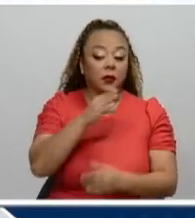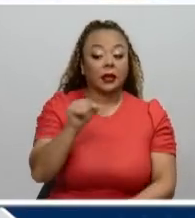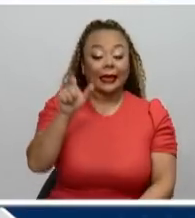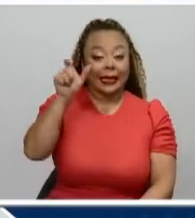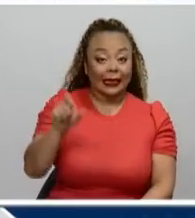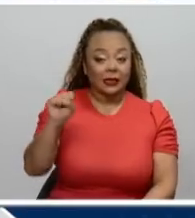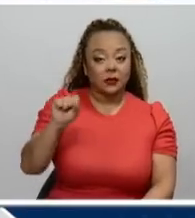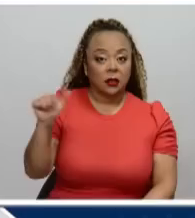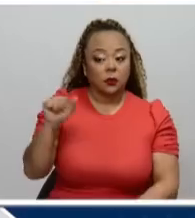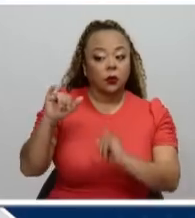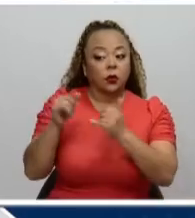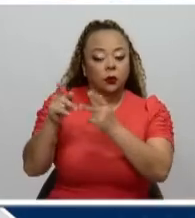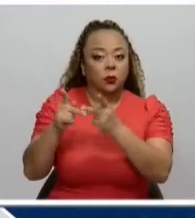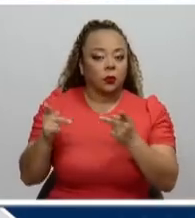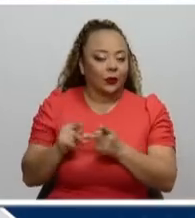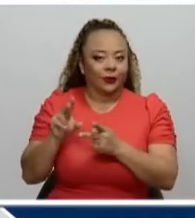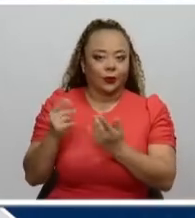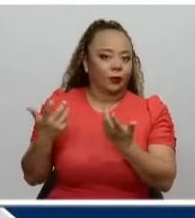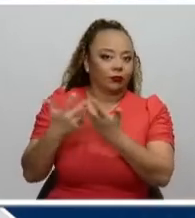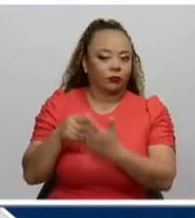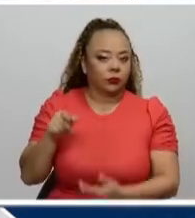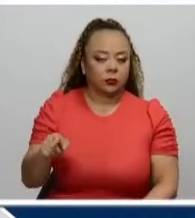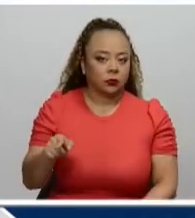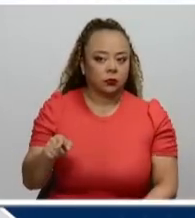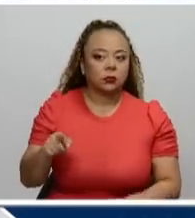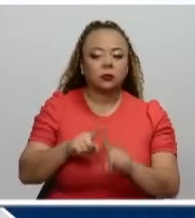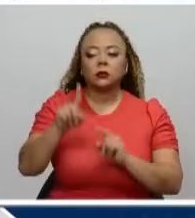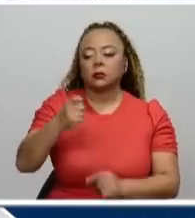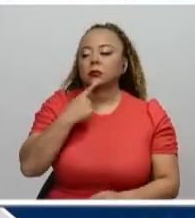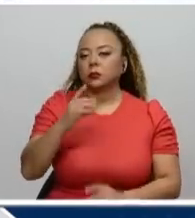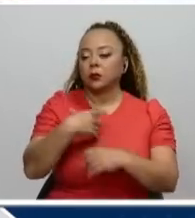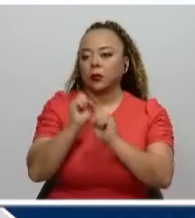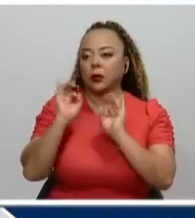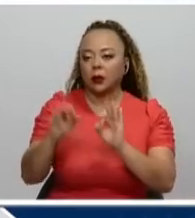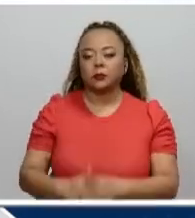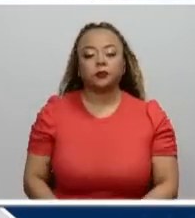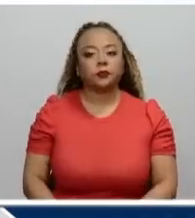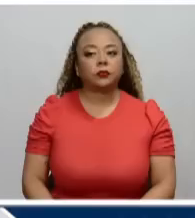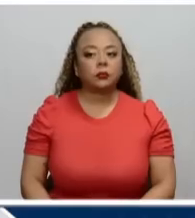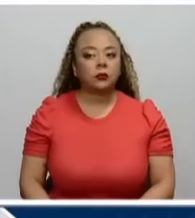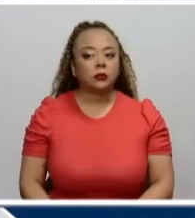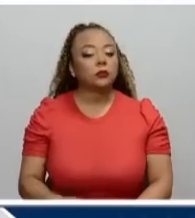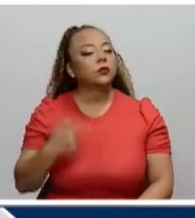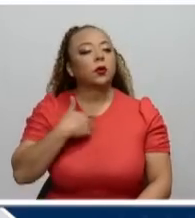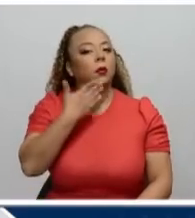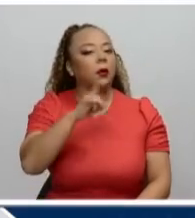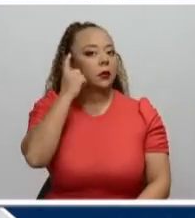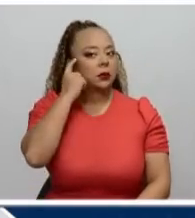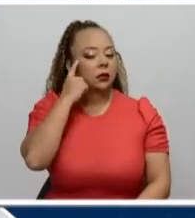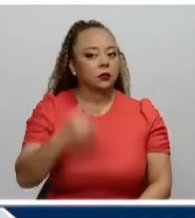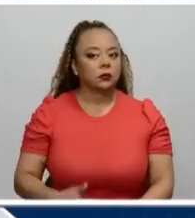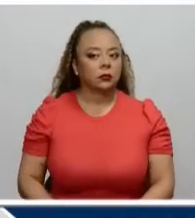Acuña incluso jugando en una posición que no era la de él pero hay que decir que lo hizo muy bien y siendo mal pensado